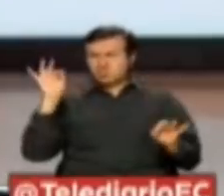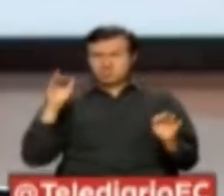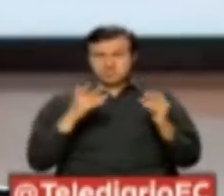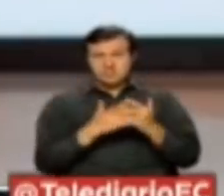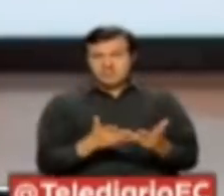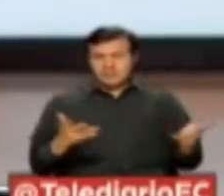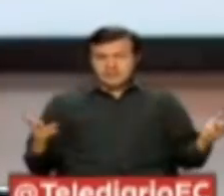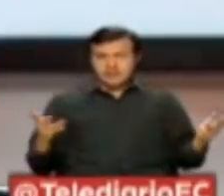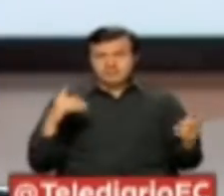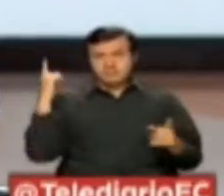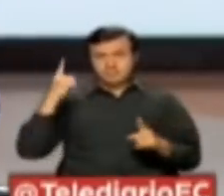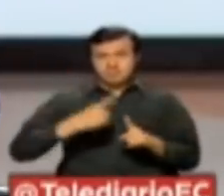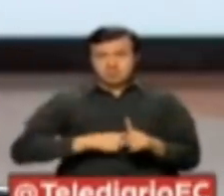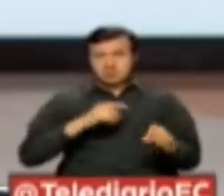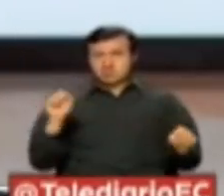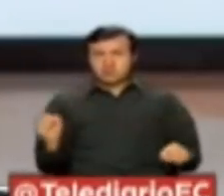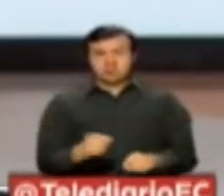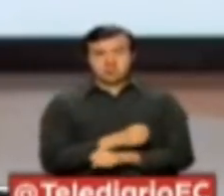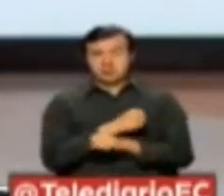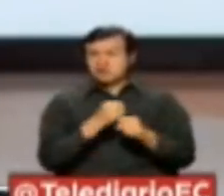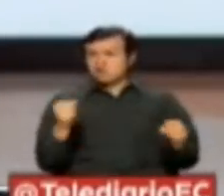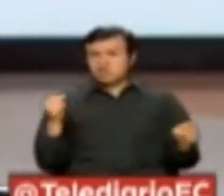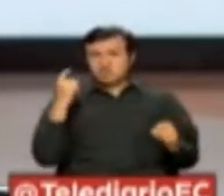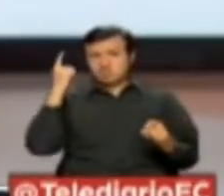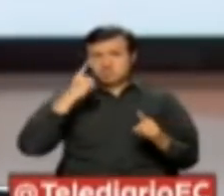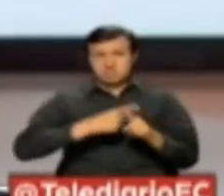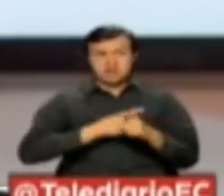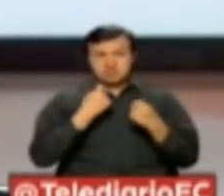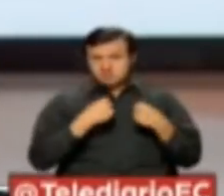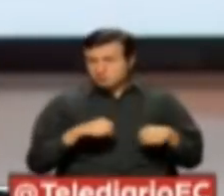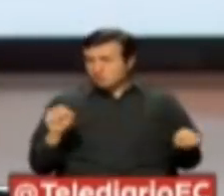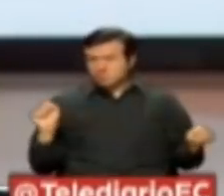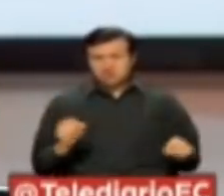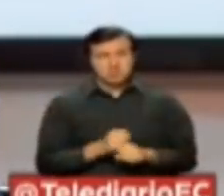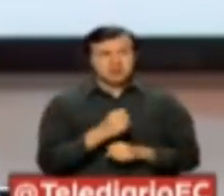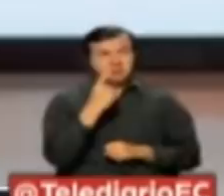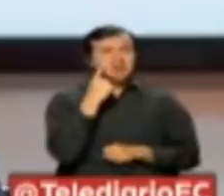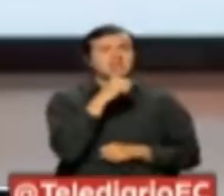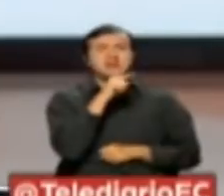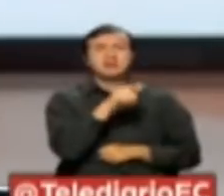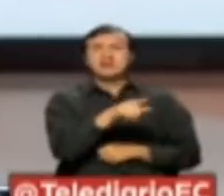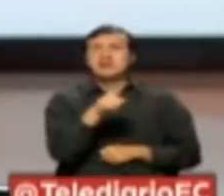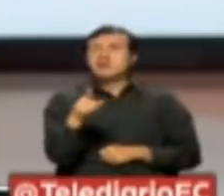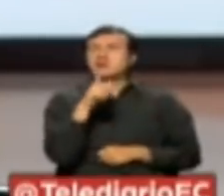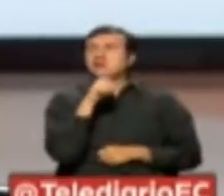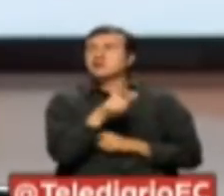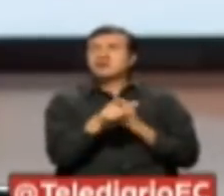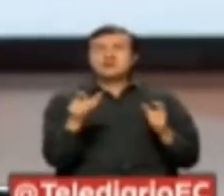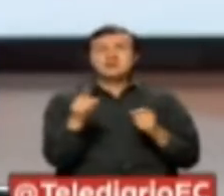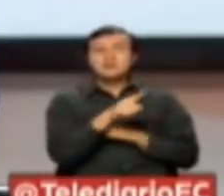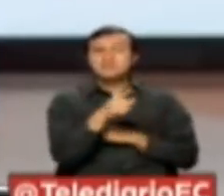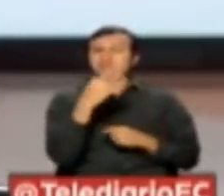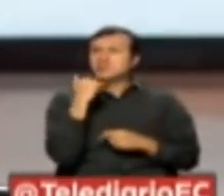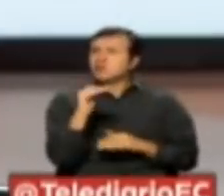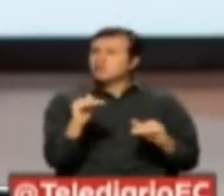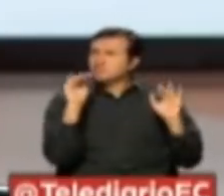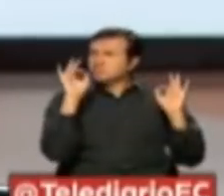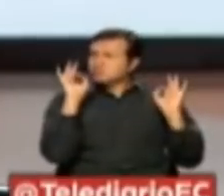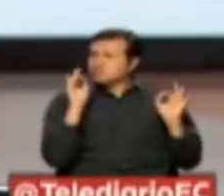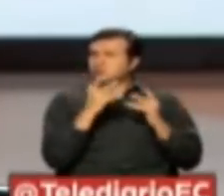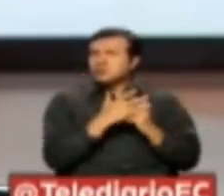en un mes es imposible que nosotros lleguemos a conocer a quien por quién es o cuál va a ser la mejor opción